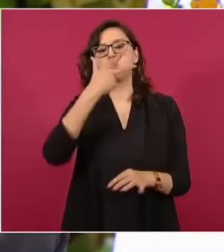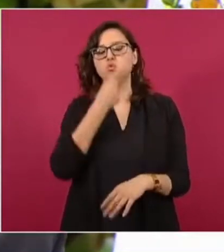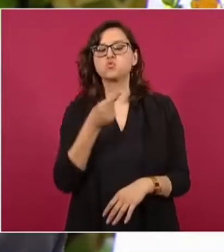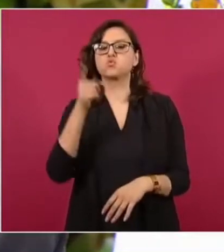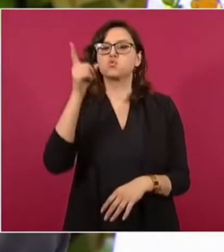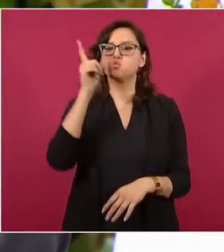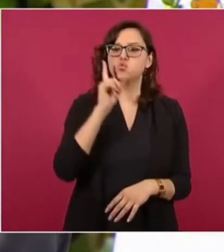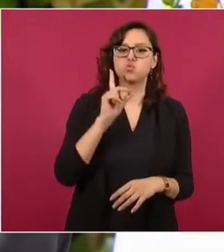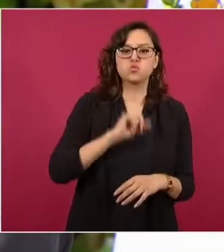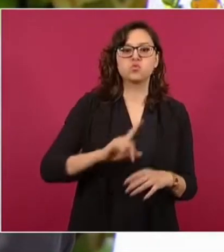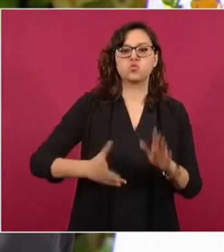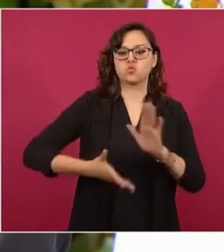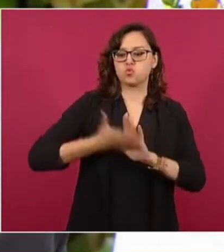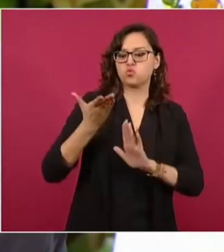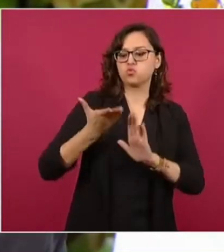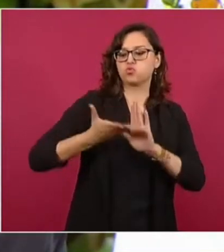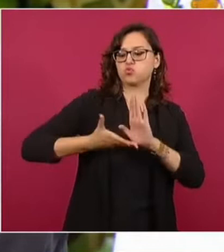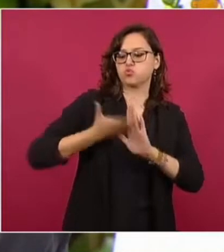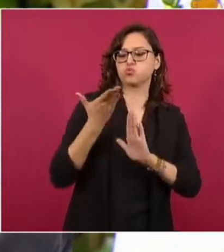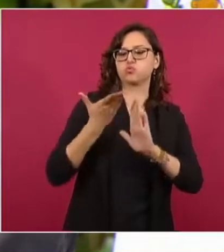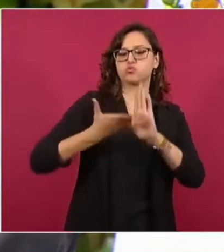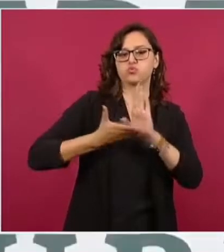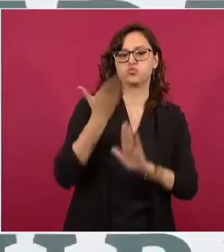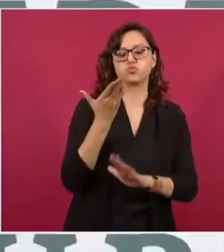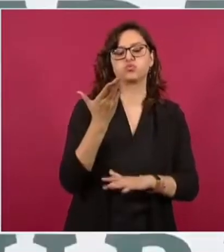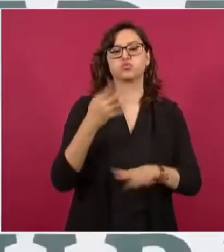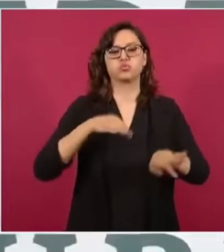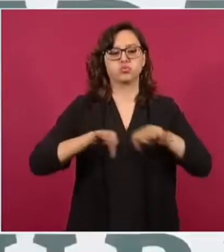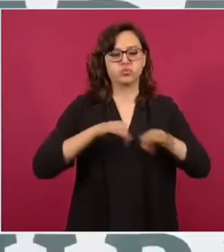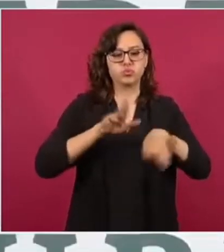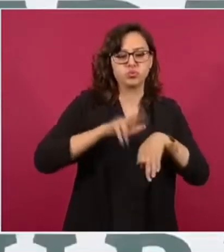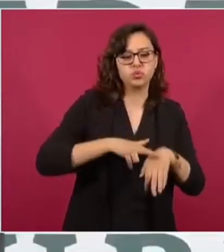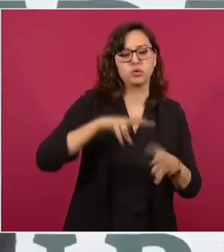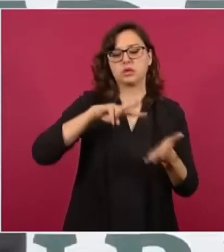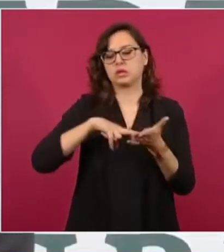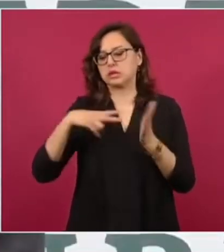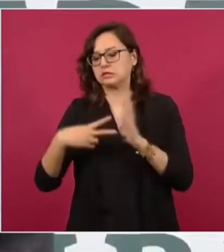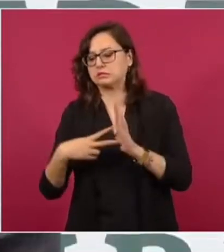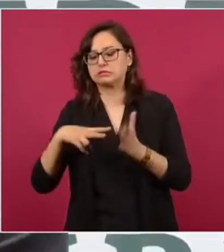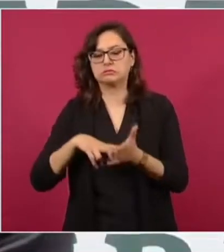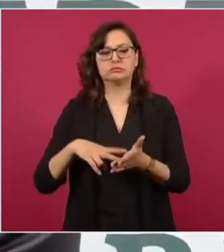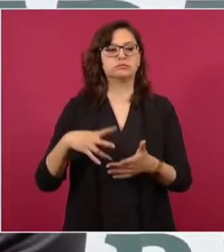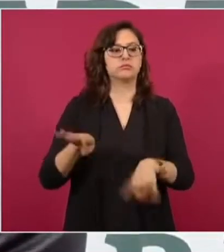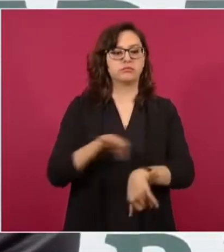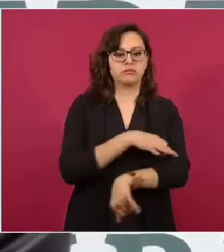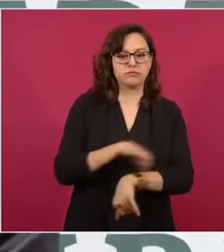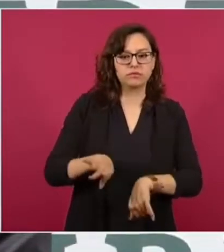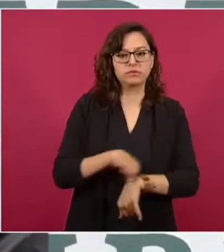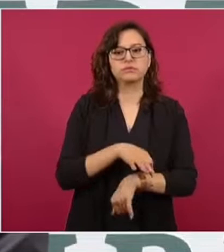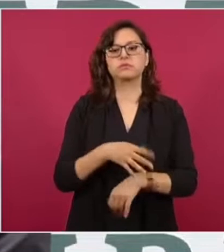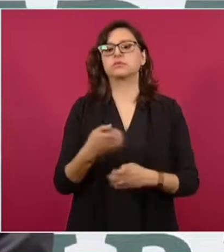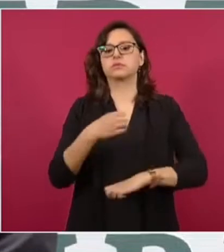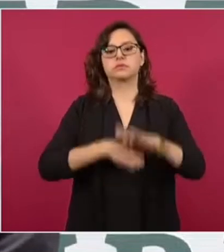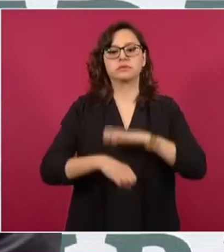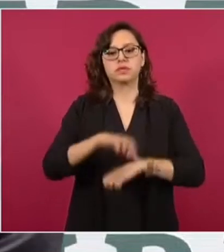la construcción, mujeres y hombres, obreros, ingenieros militares, y con la participación de